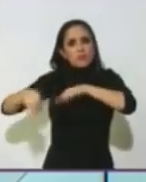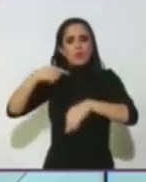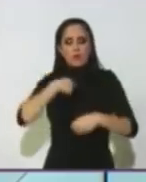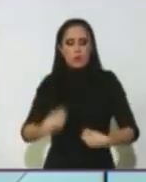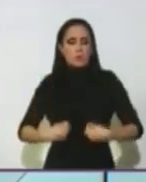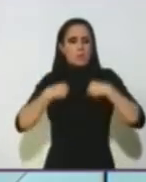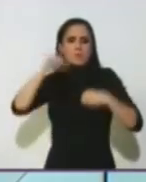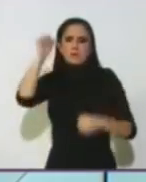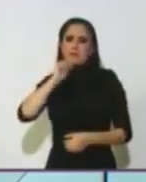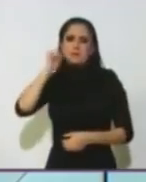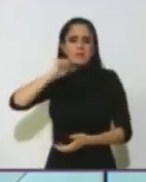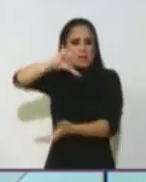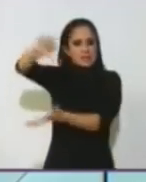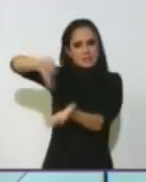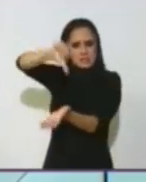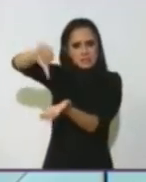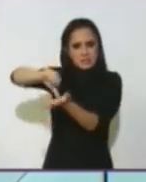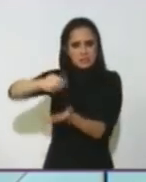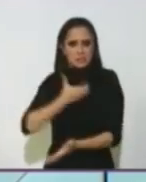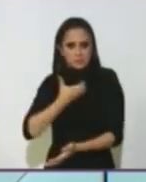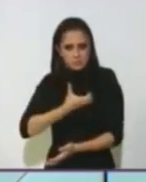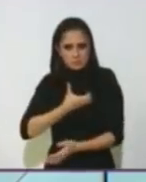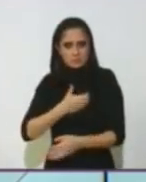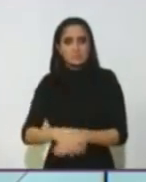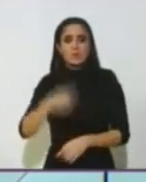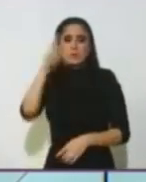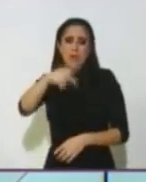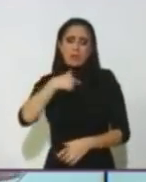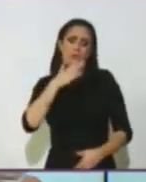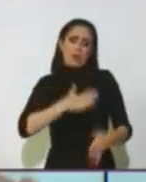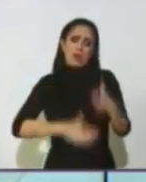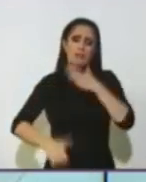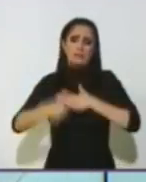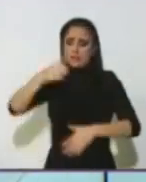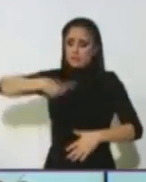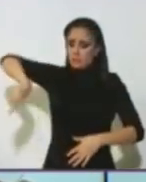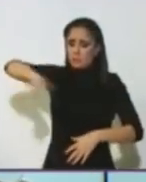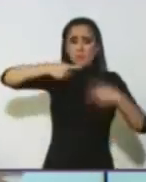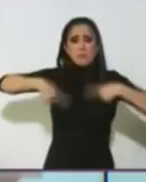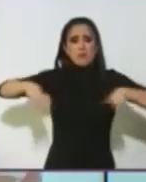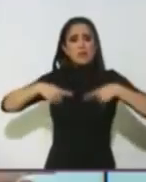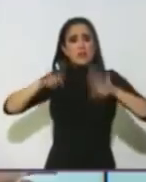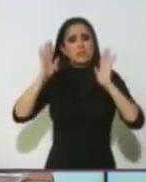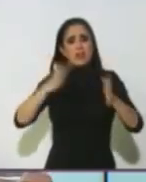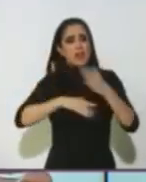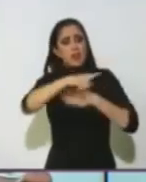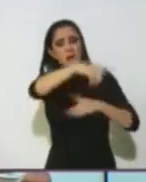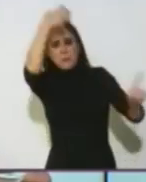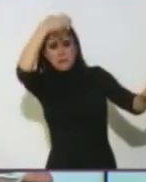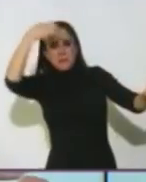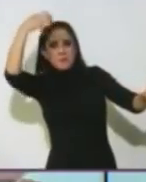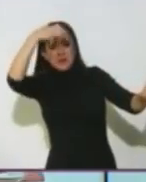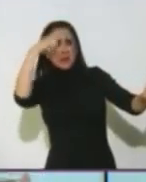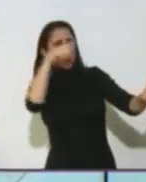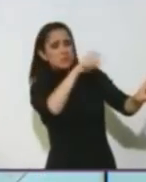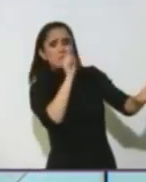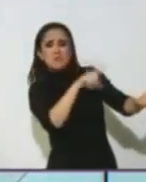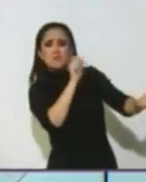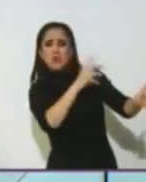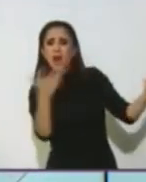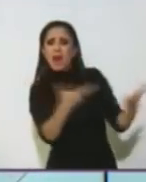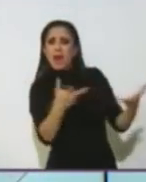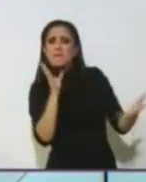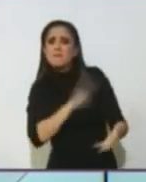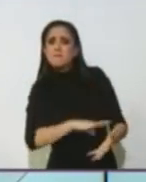centro y pues lo que estamos cansados los ciudadanos desde lo que hace mikel perdón mikel pero yo creo que aquí venimos